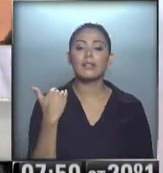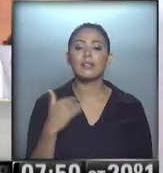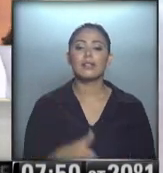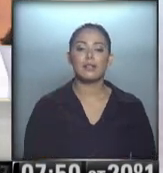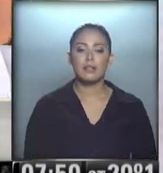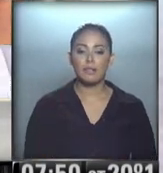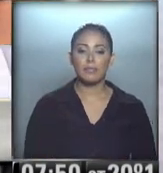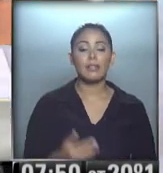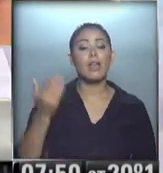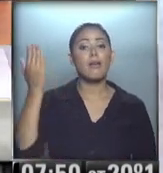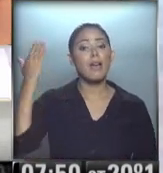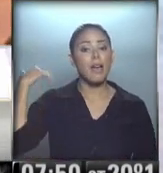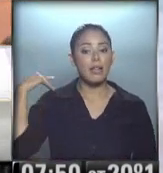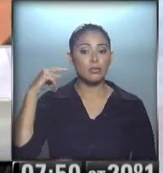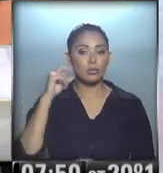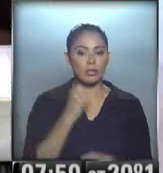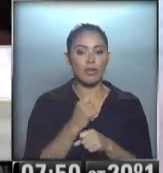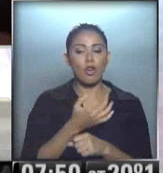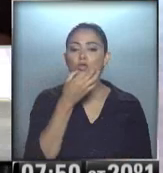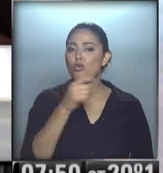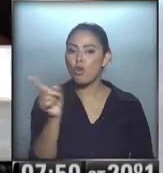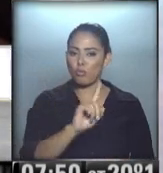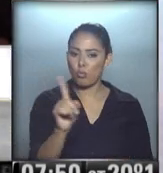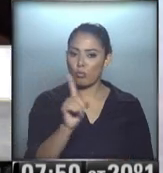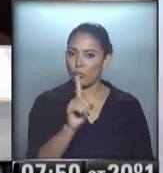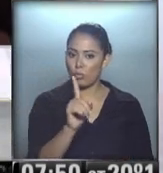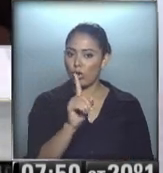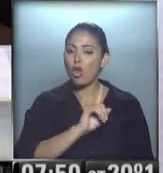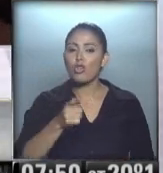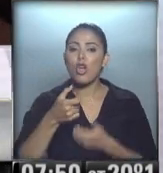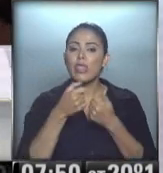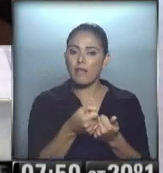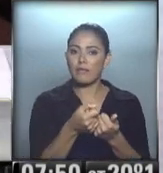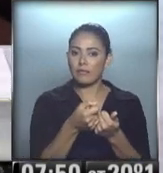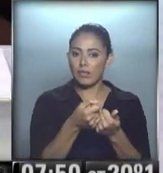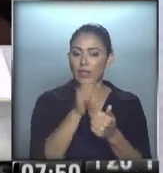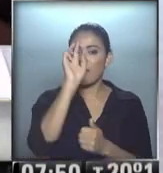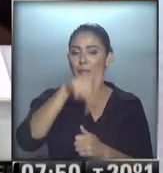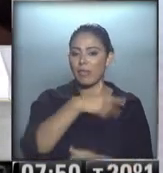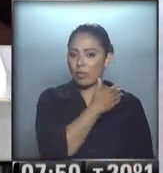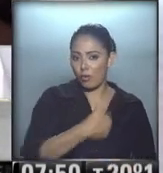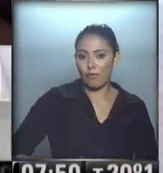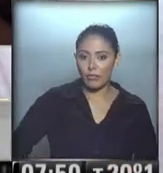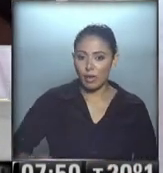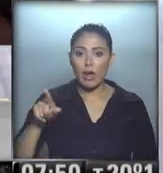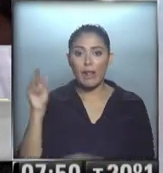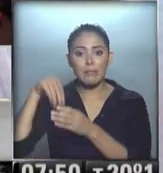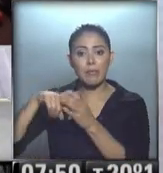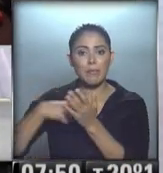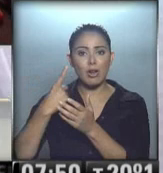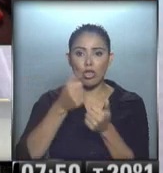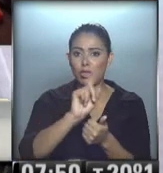Kirchner, y en ese rol incumplió la defensa del modelo al que representaba, de manera